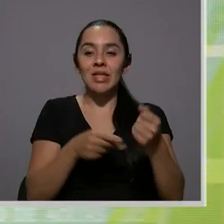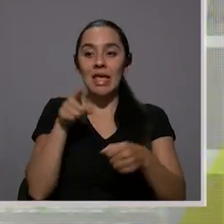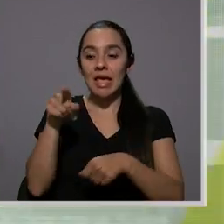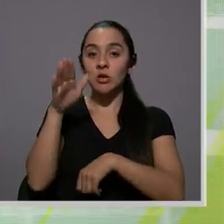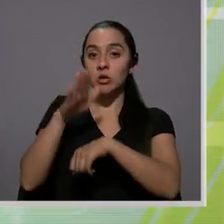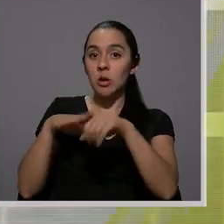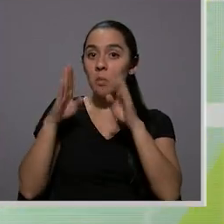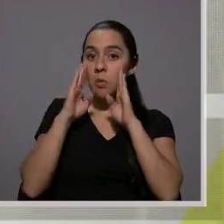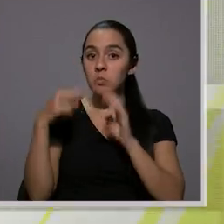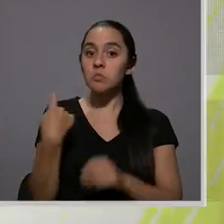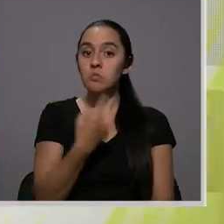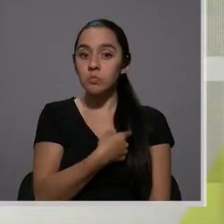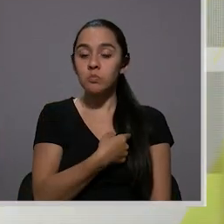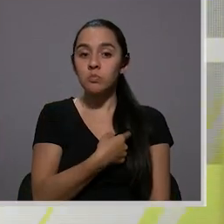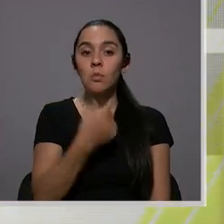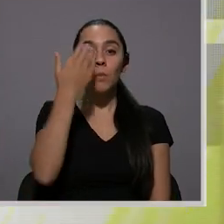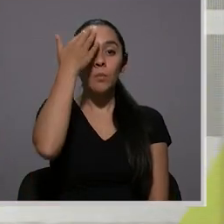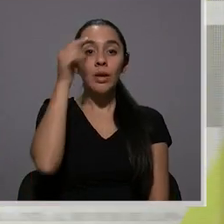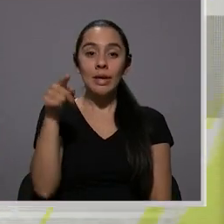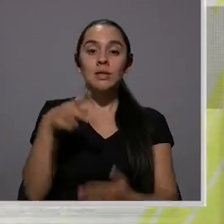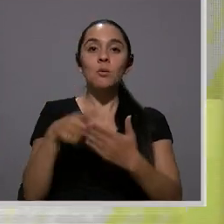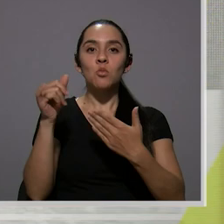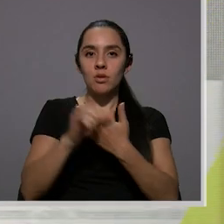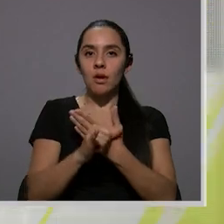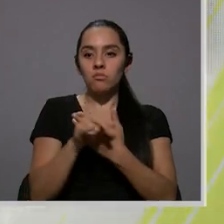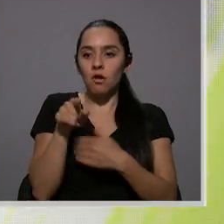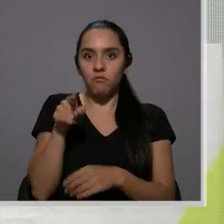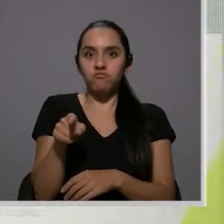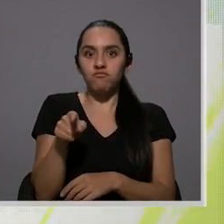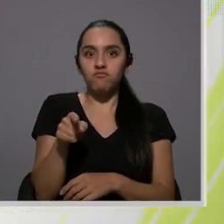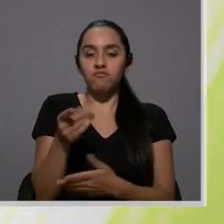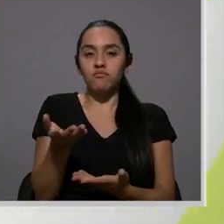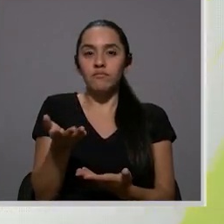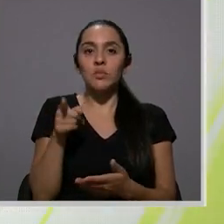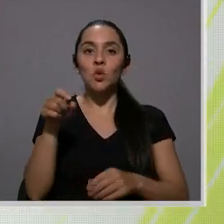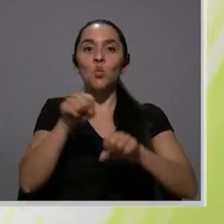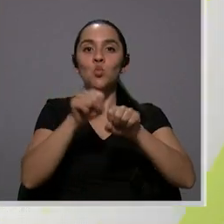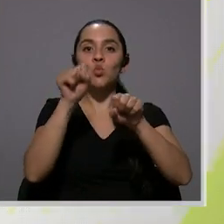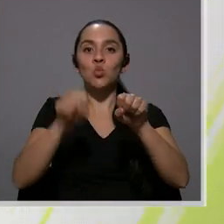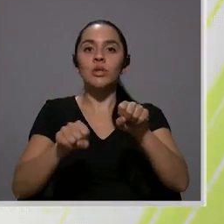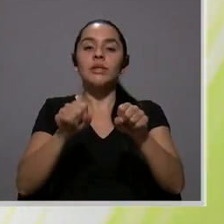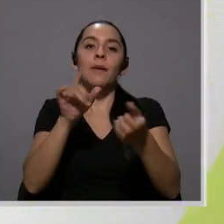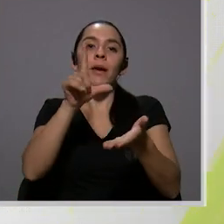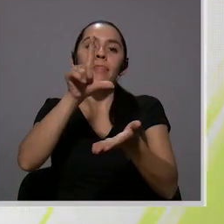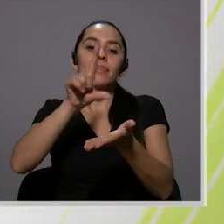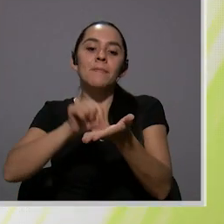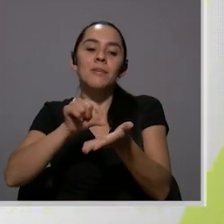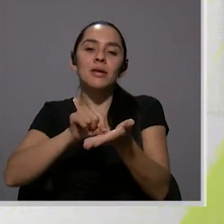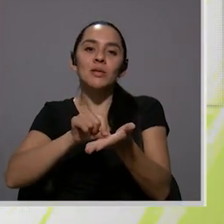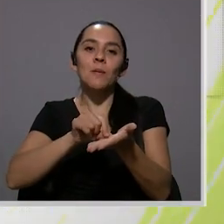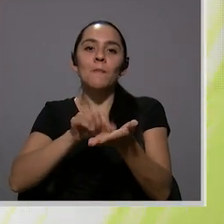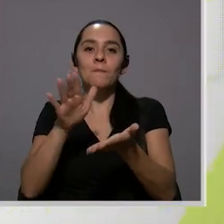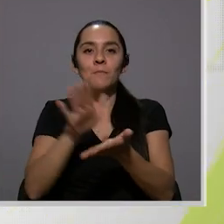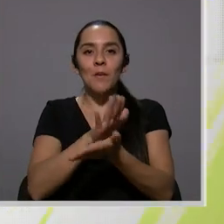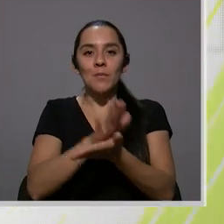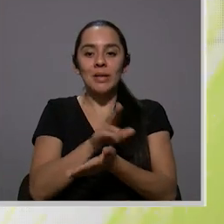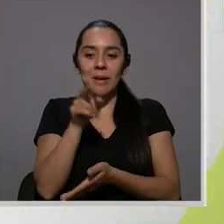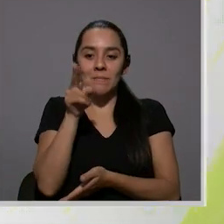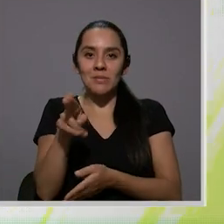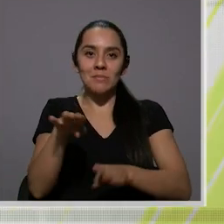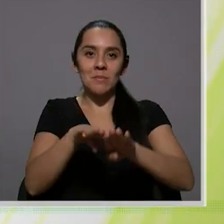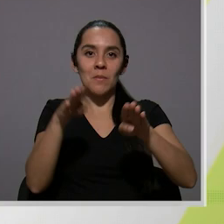llamó la atención porque en realidad y el proyecto fue así es eh un sistema de impresión de papeletas en las propias juntas de